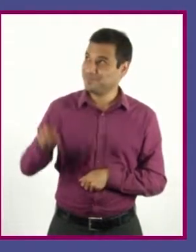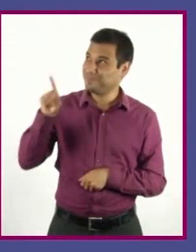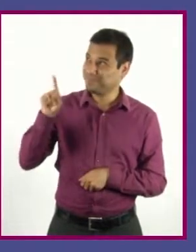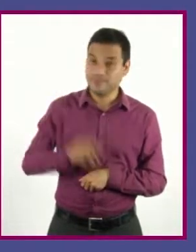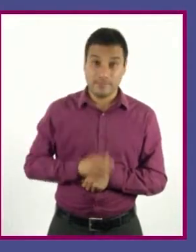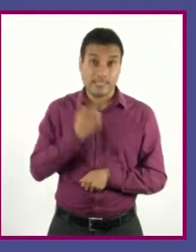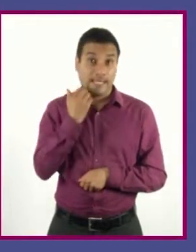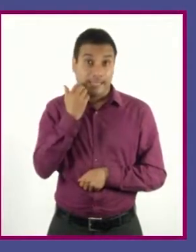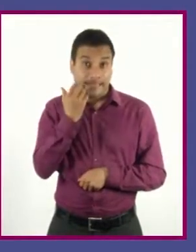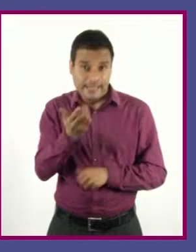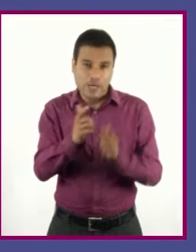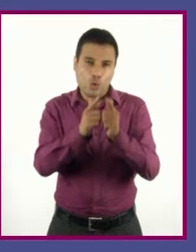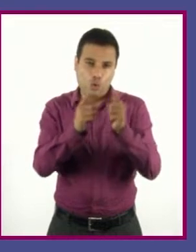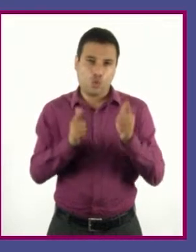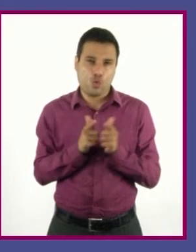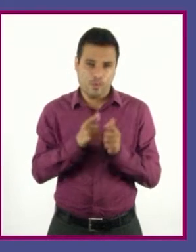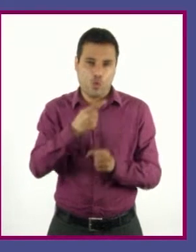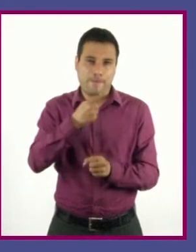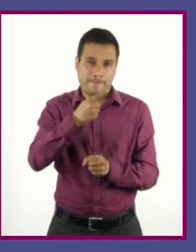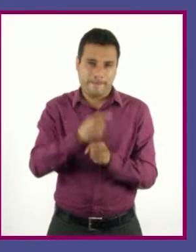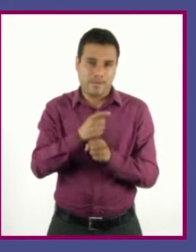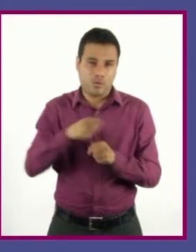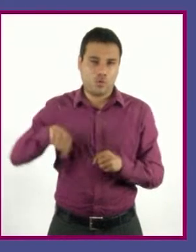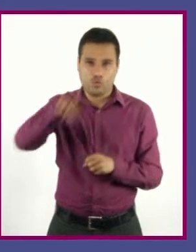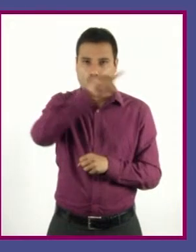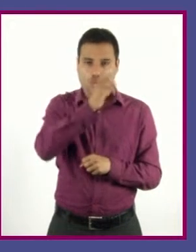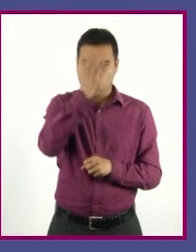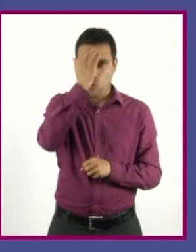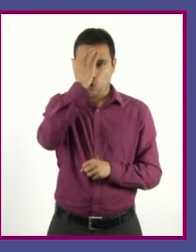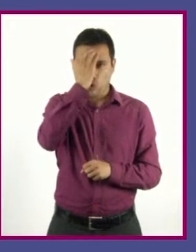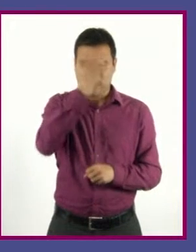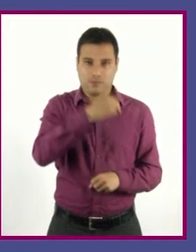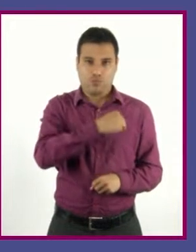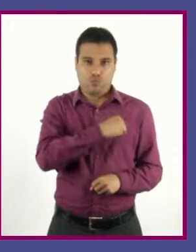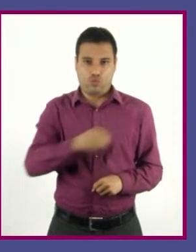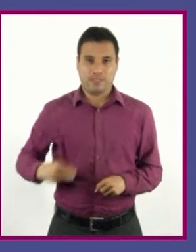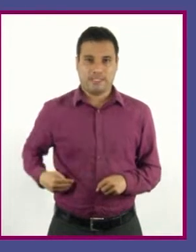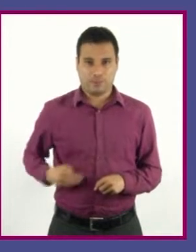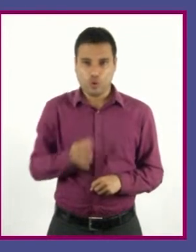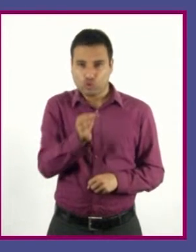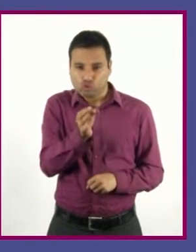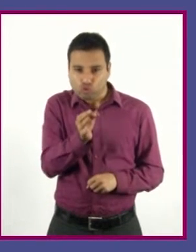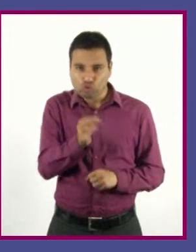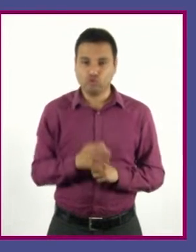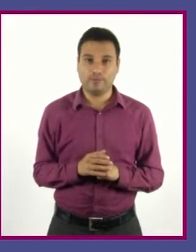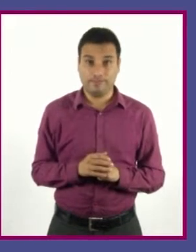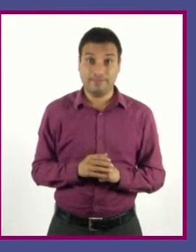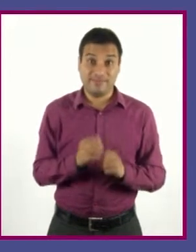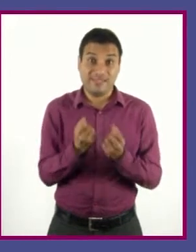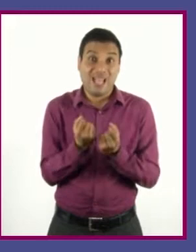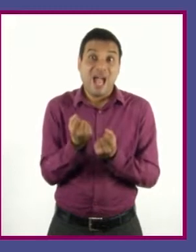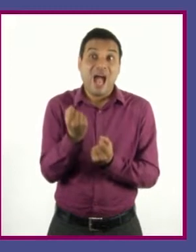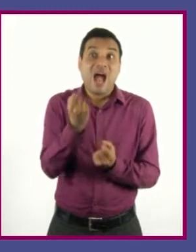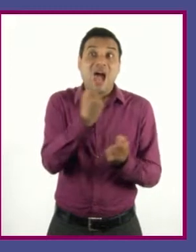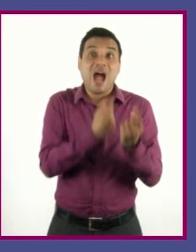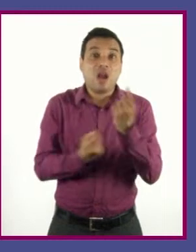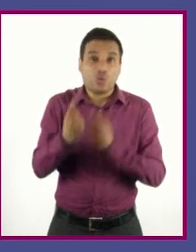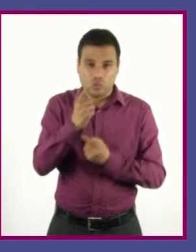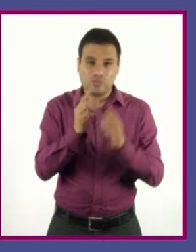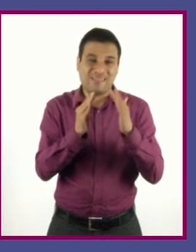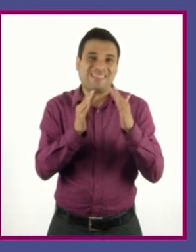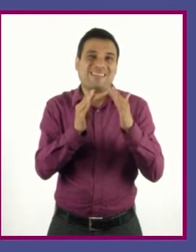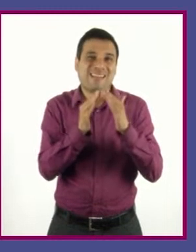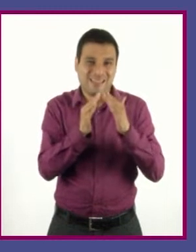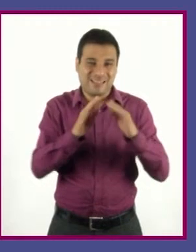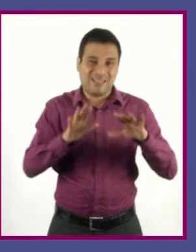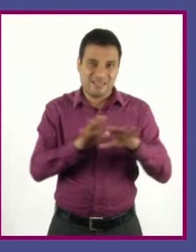primero conozcan más sobre su municipio, ya que varios de ellos se cambiaron recientemente de casa